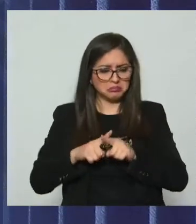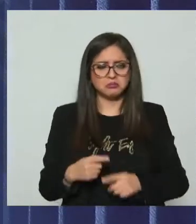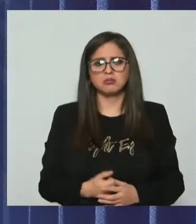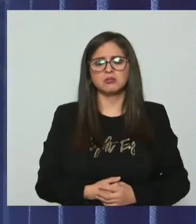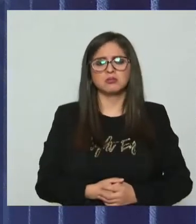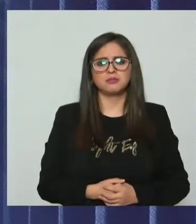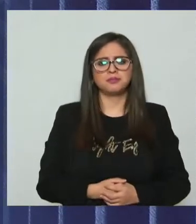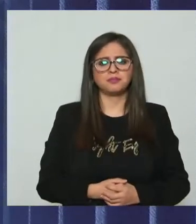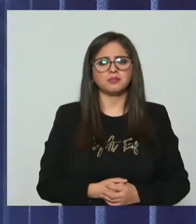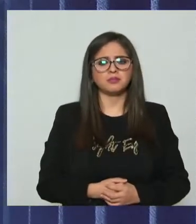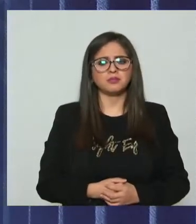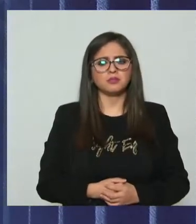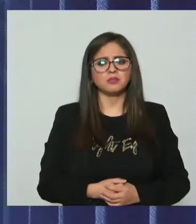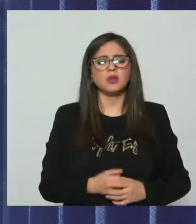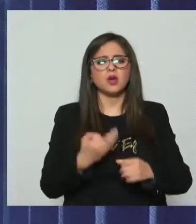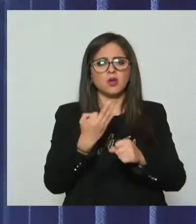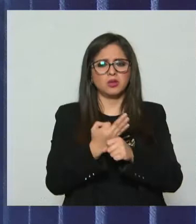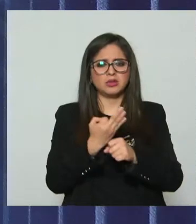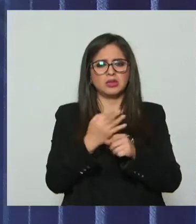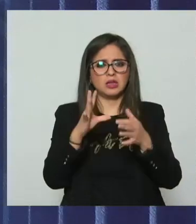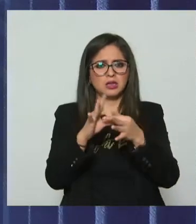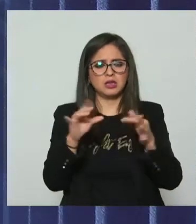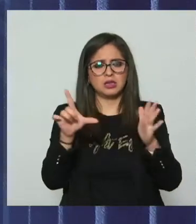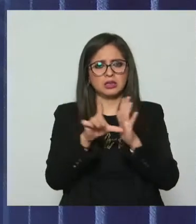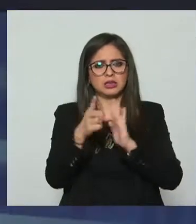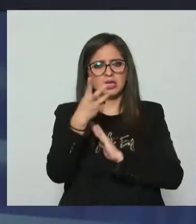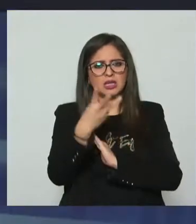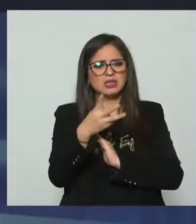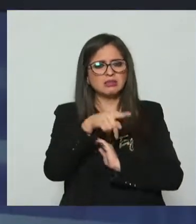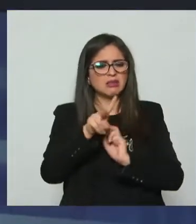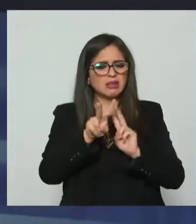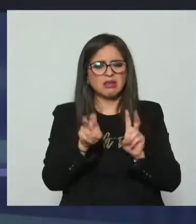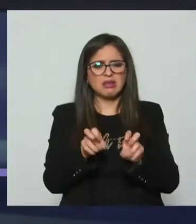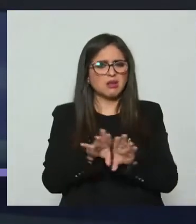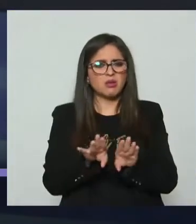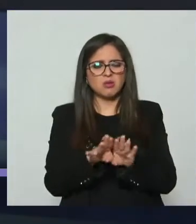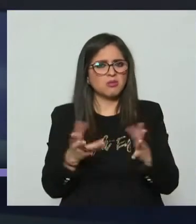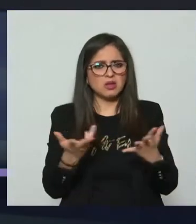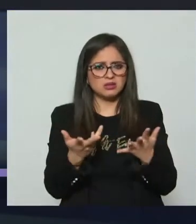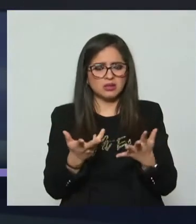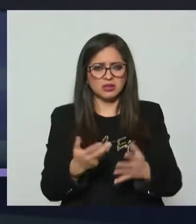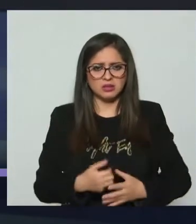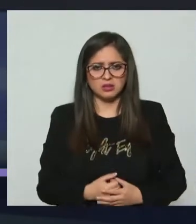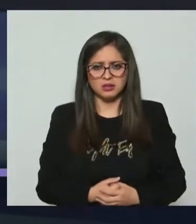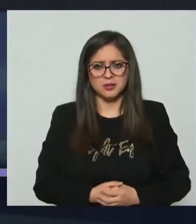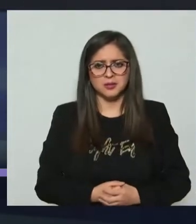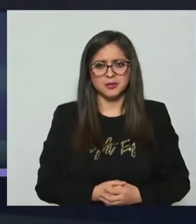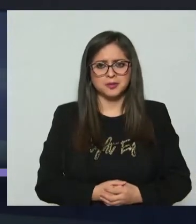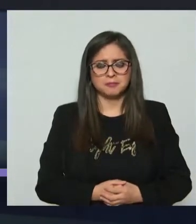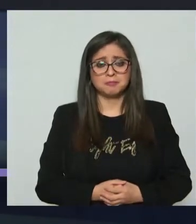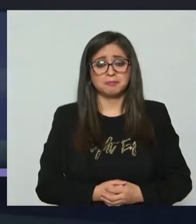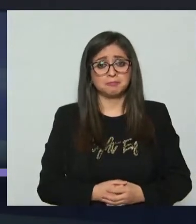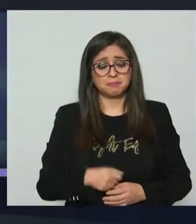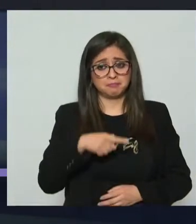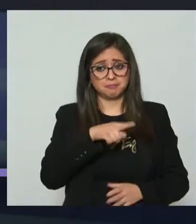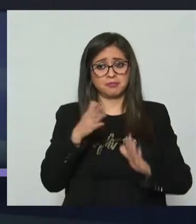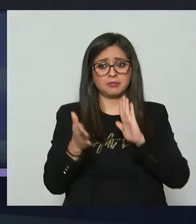Pero platiquemos de la línea 3, ¿cómo va este tema? Mira, comenzó la construcción a finales del año